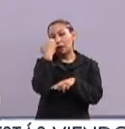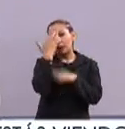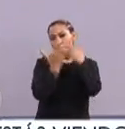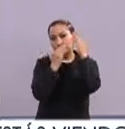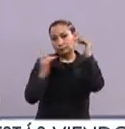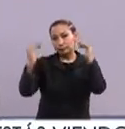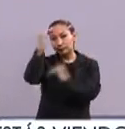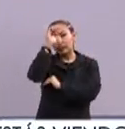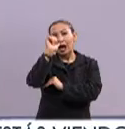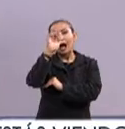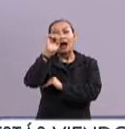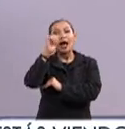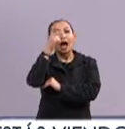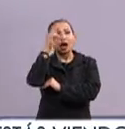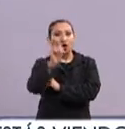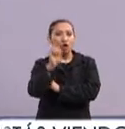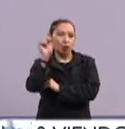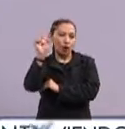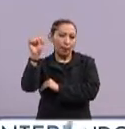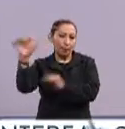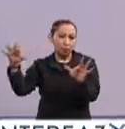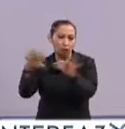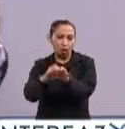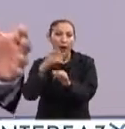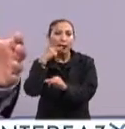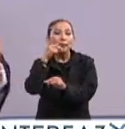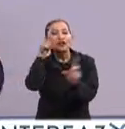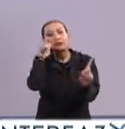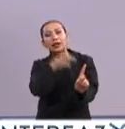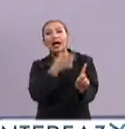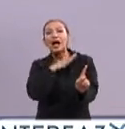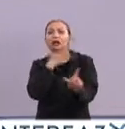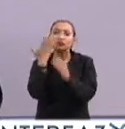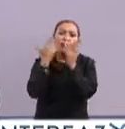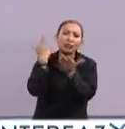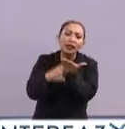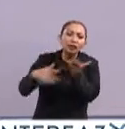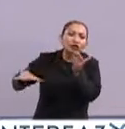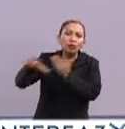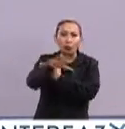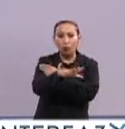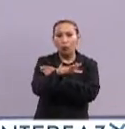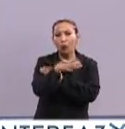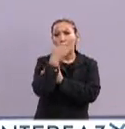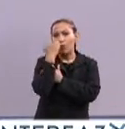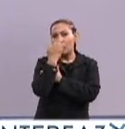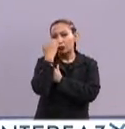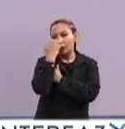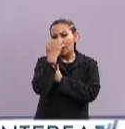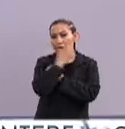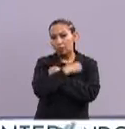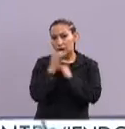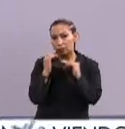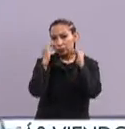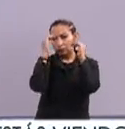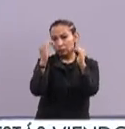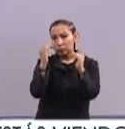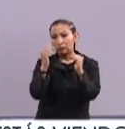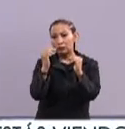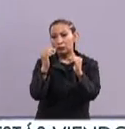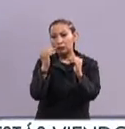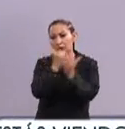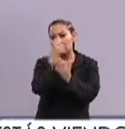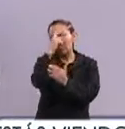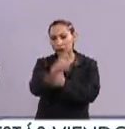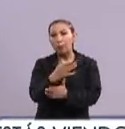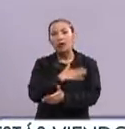Estudios Superiores Aragón de la UNAM, precisamente, con quien hablaremos de la oferta educativa en educación superior de la ciudad, en la